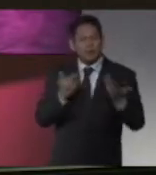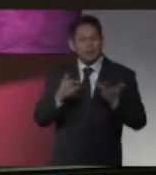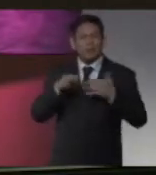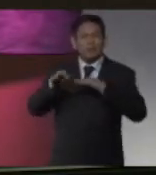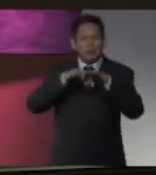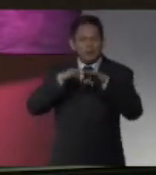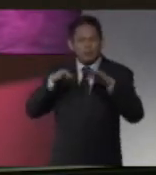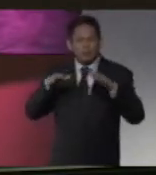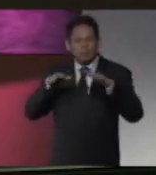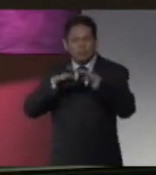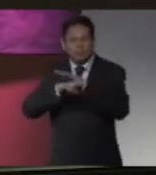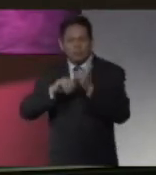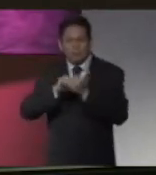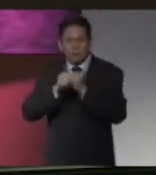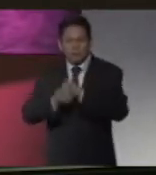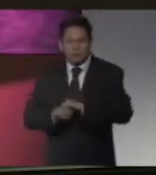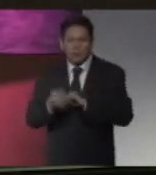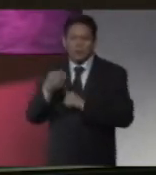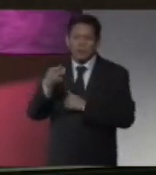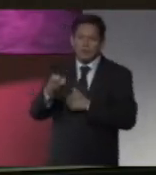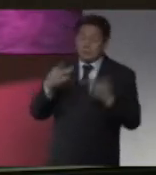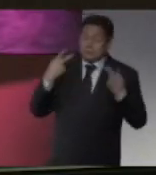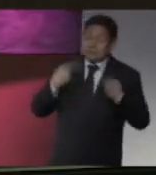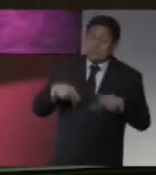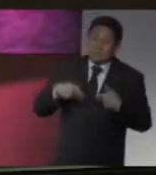y eso cómo impacta en los territorios de las comunidades